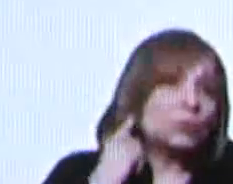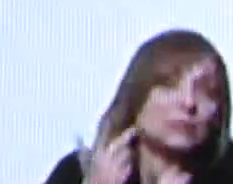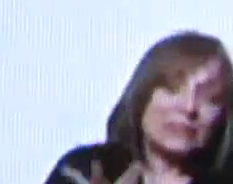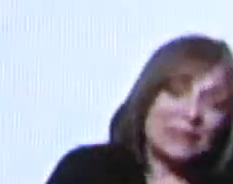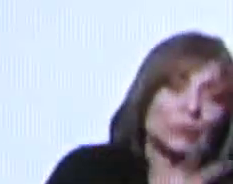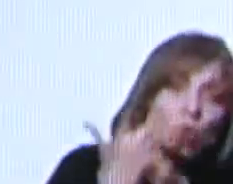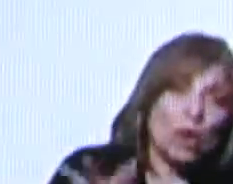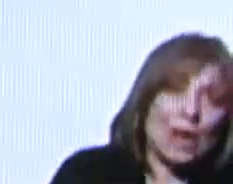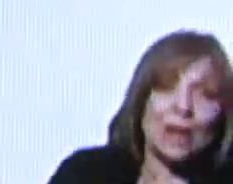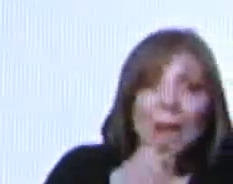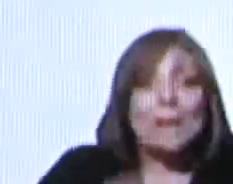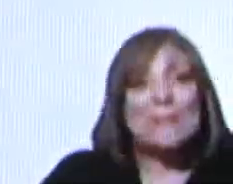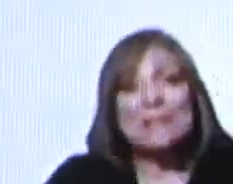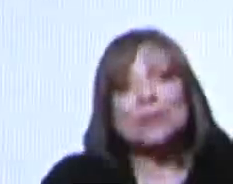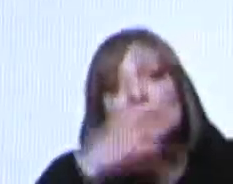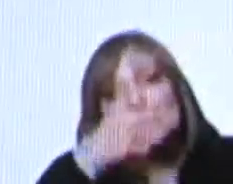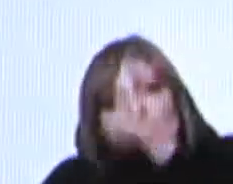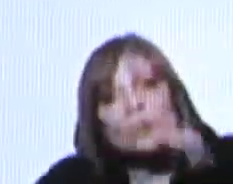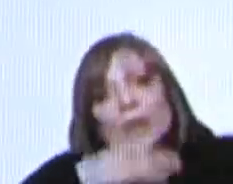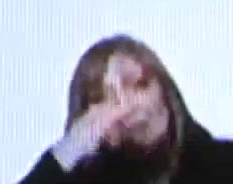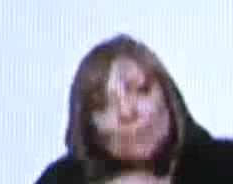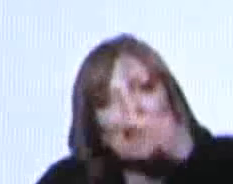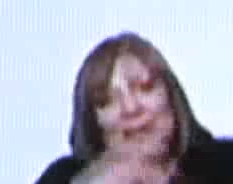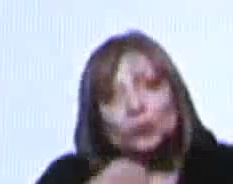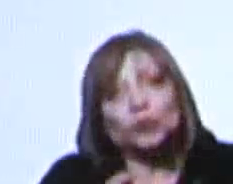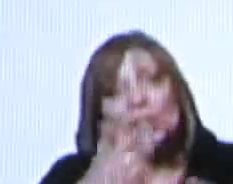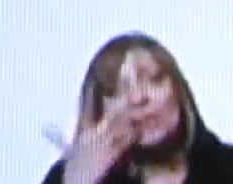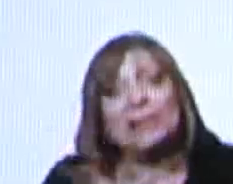3 horas al ministro dando sus explicaciones.